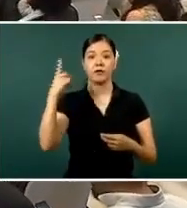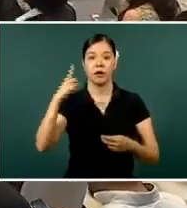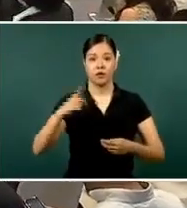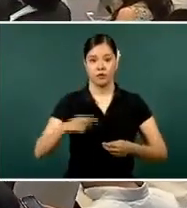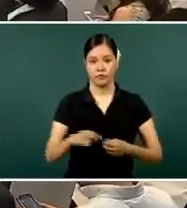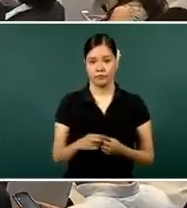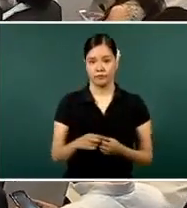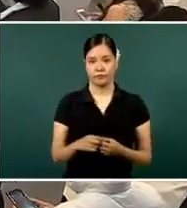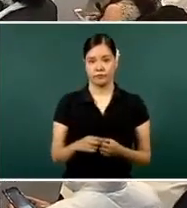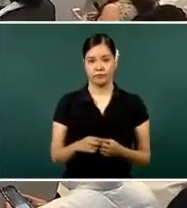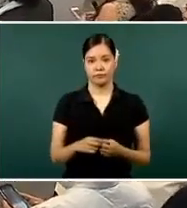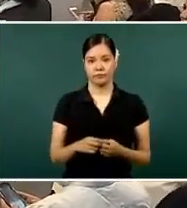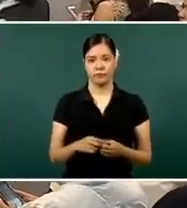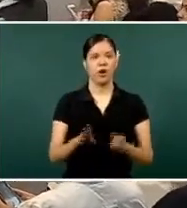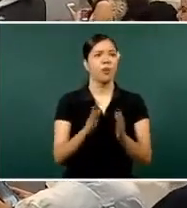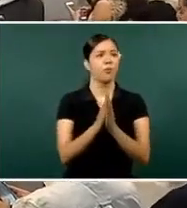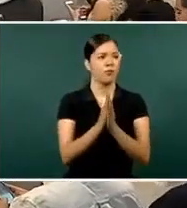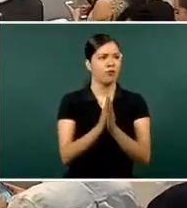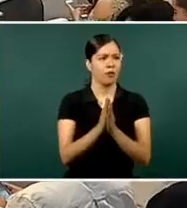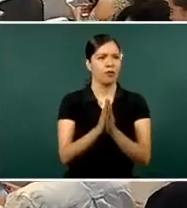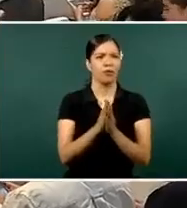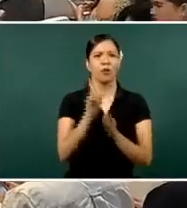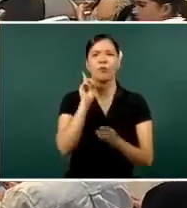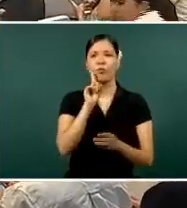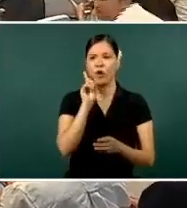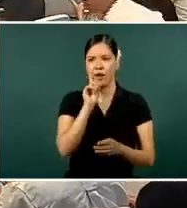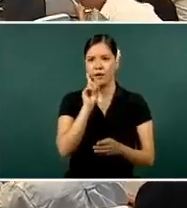Y que sea mujer.